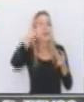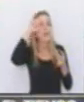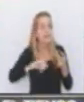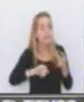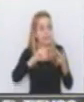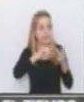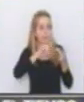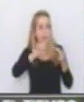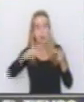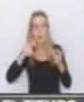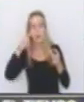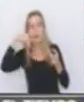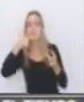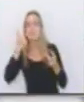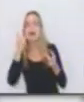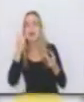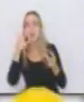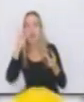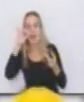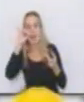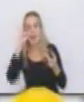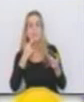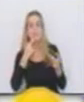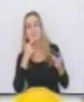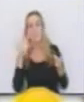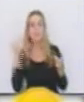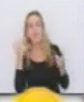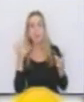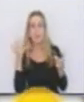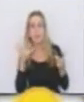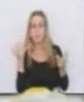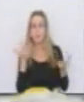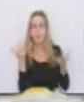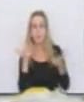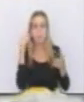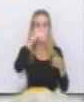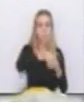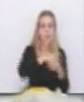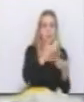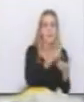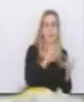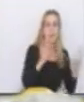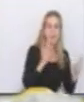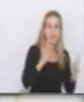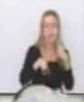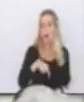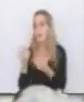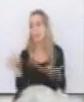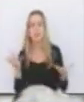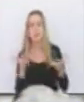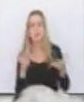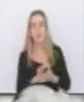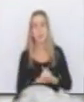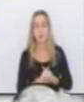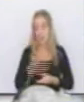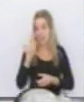encuestas sí. y sigue primero cómodo. Insaurralde sí. dice, ayer hablaba con gente del intendente Loma de Zamora, dice que